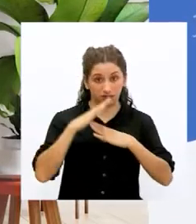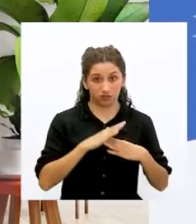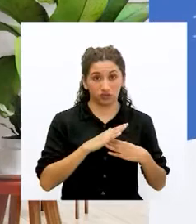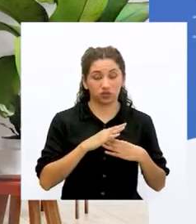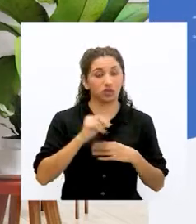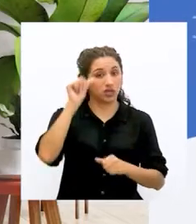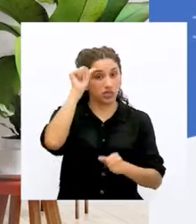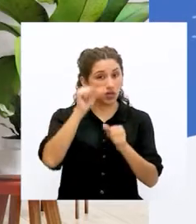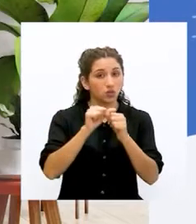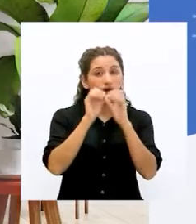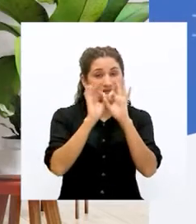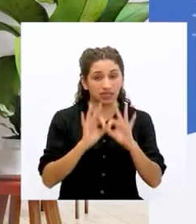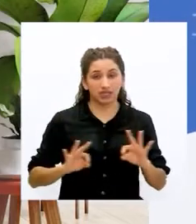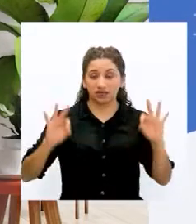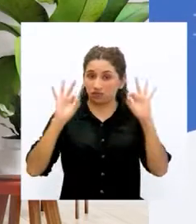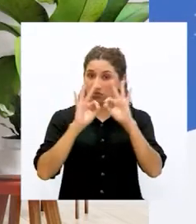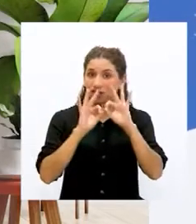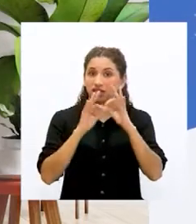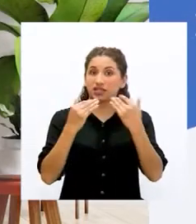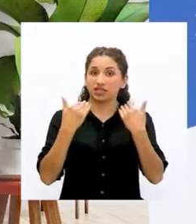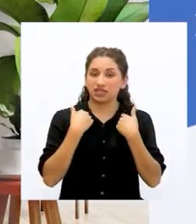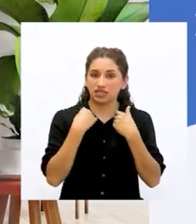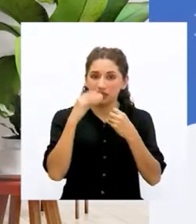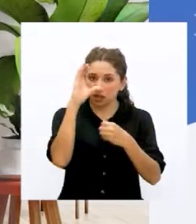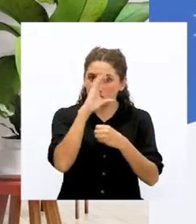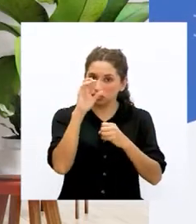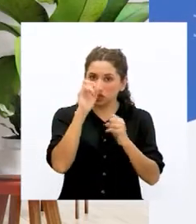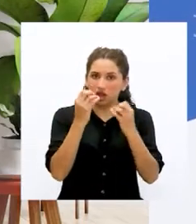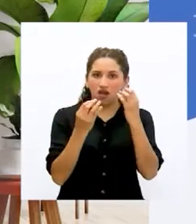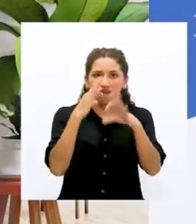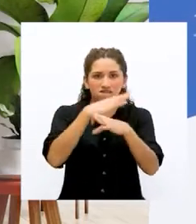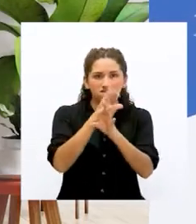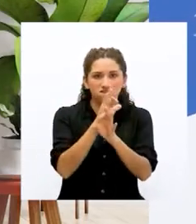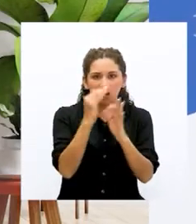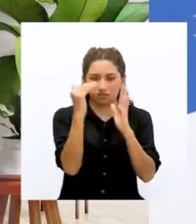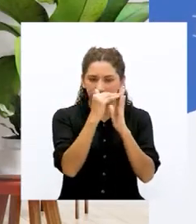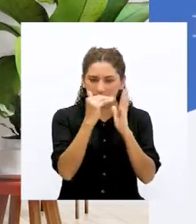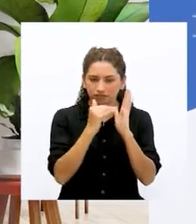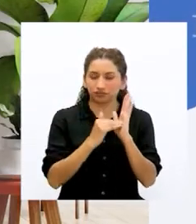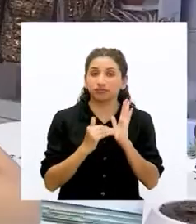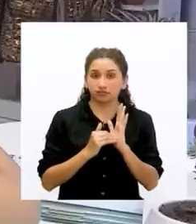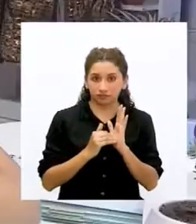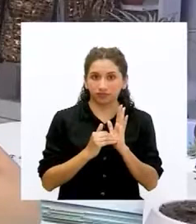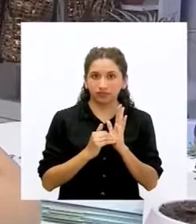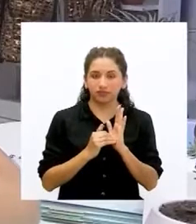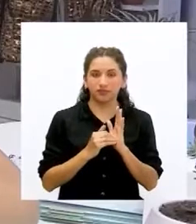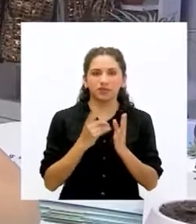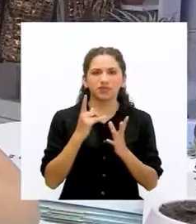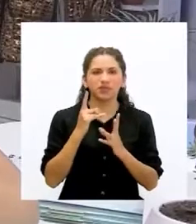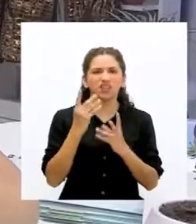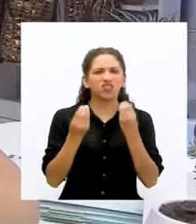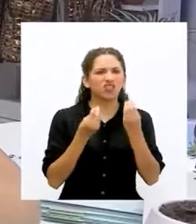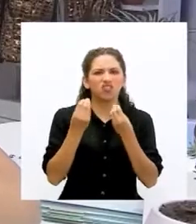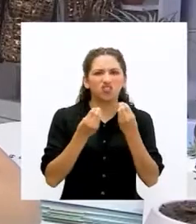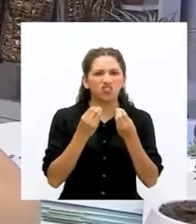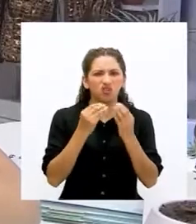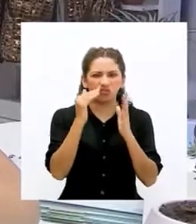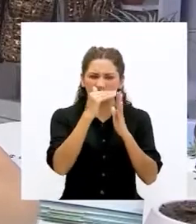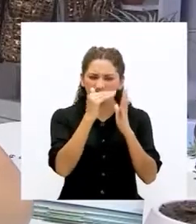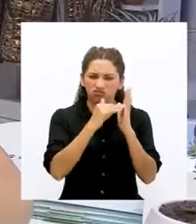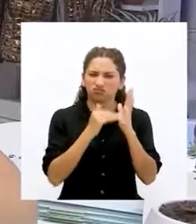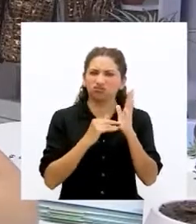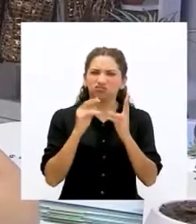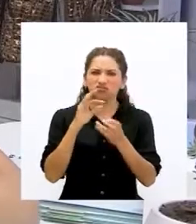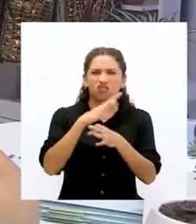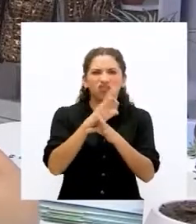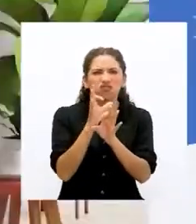que es importante identificar las variables estadísticas para la formulación de las preguntas. ¿Variables estadísticas?